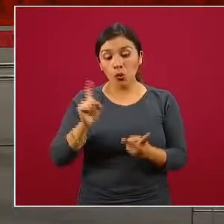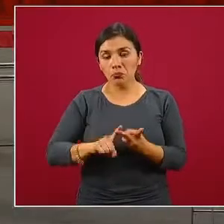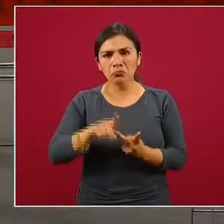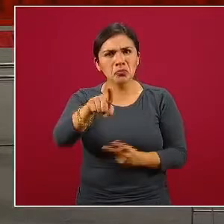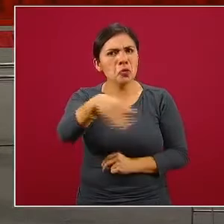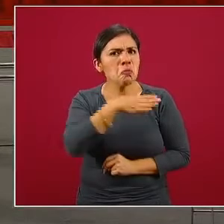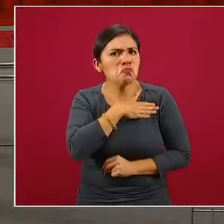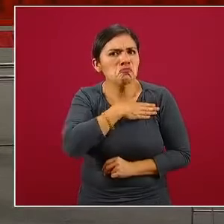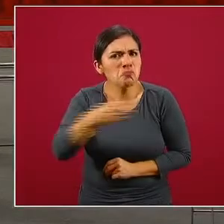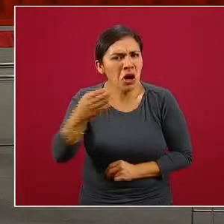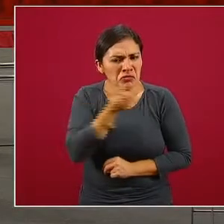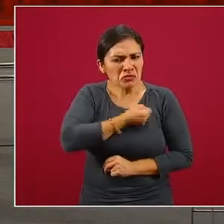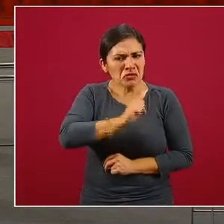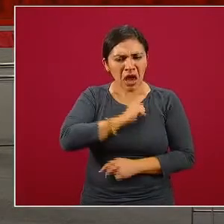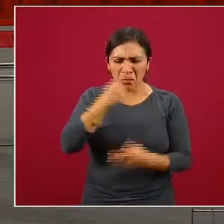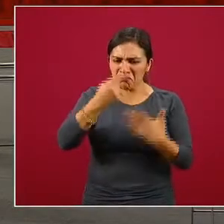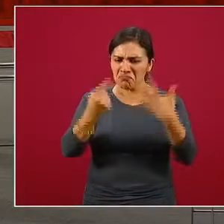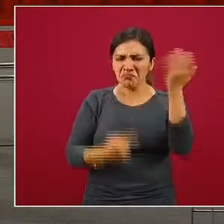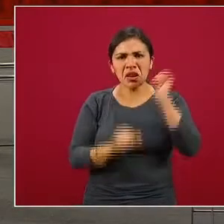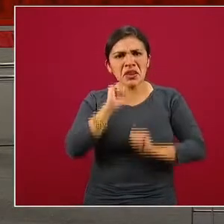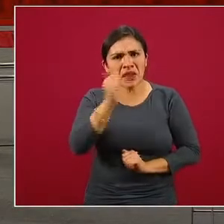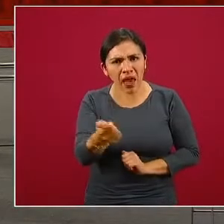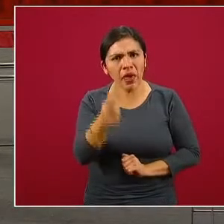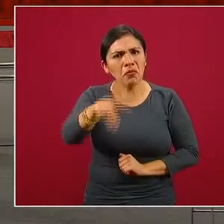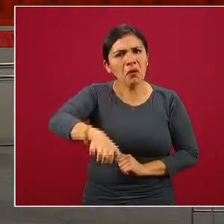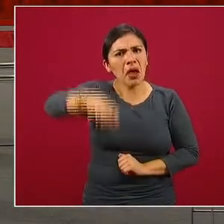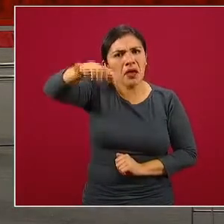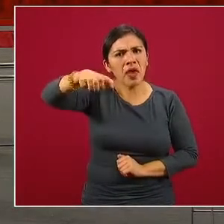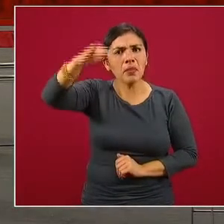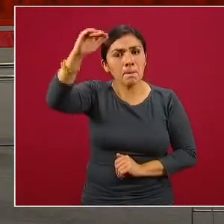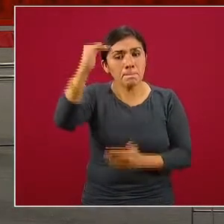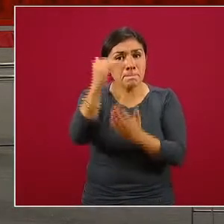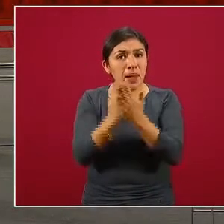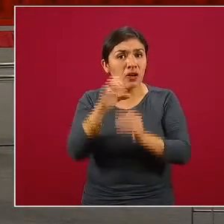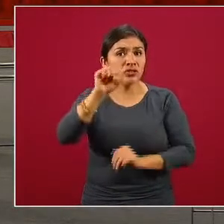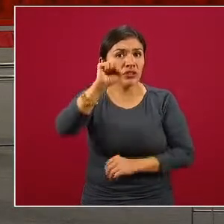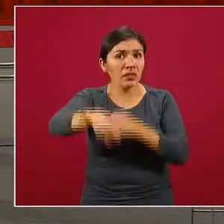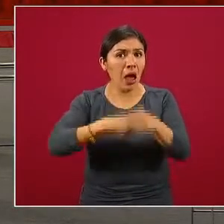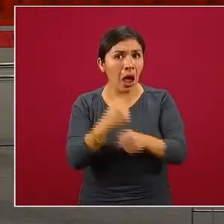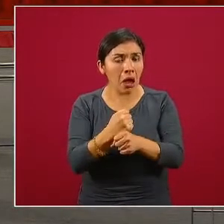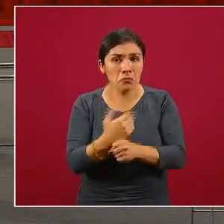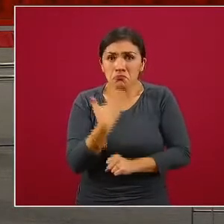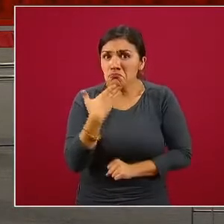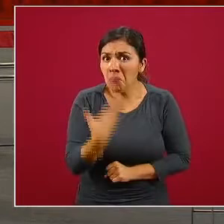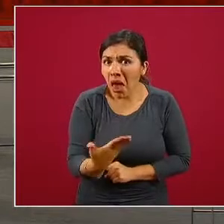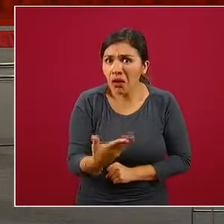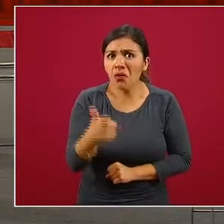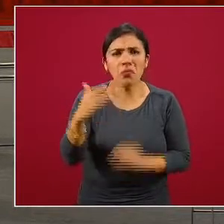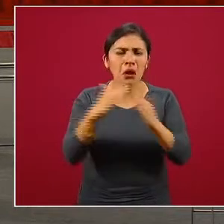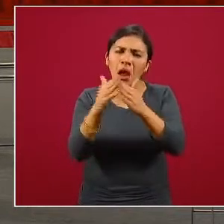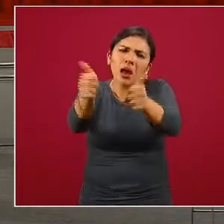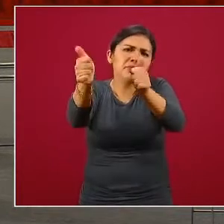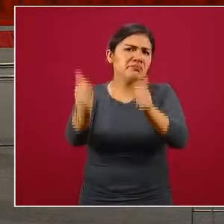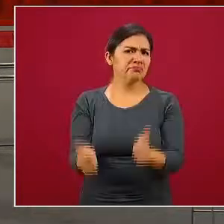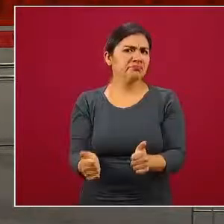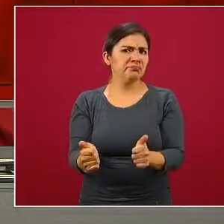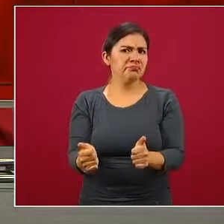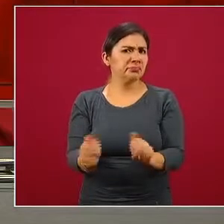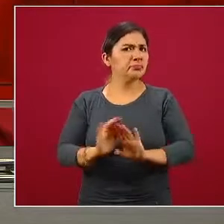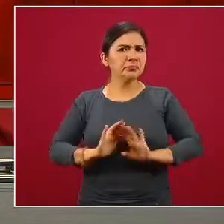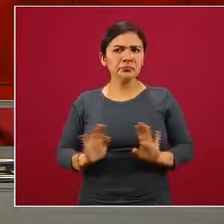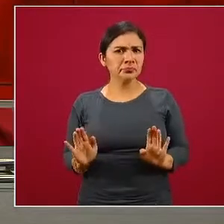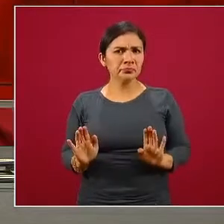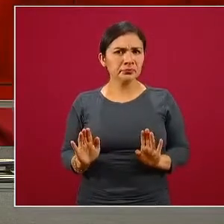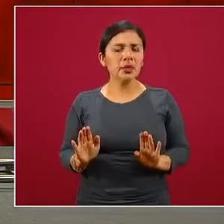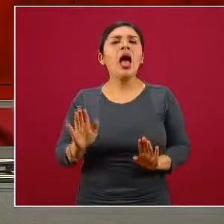tiene ninguna de estas condiciones, incluido que es menor de 60 años, quédese en casa. ¿Y